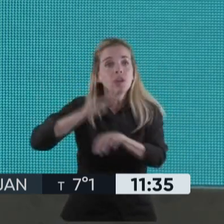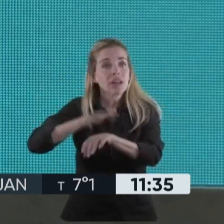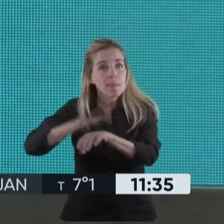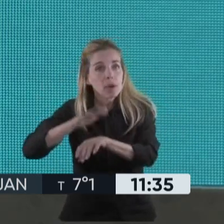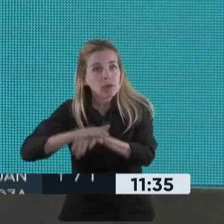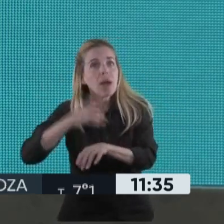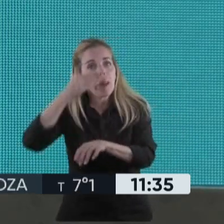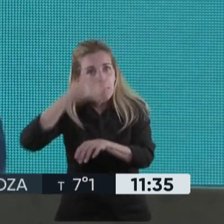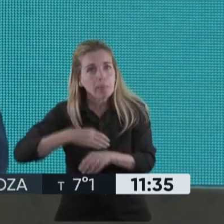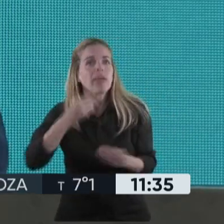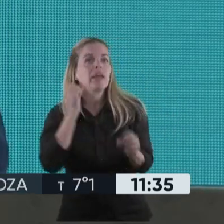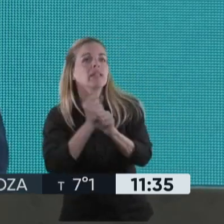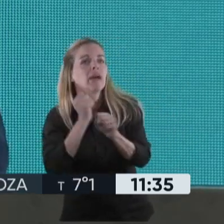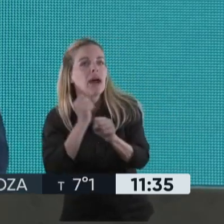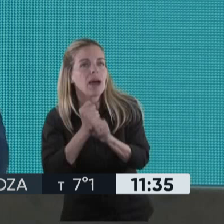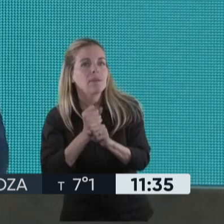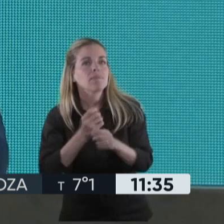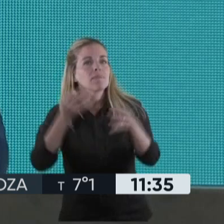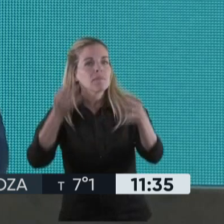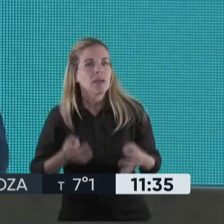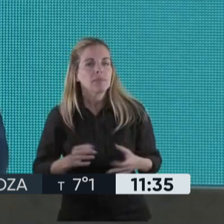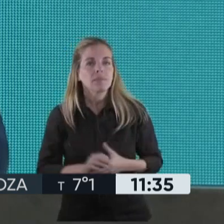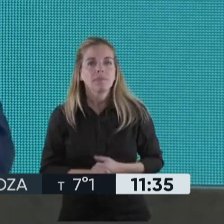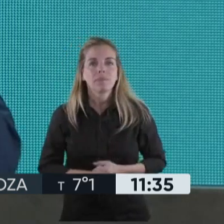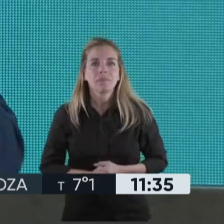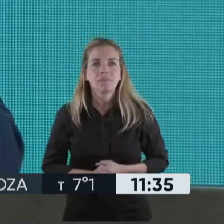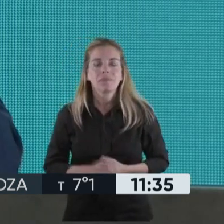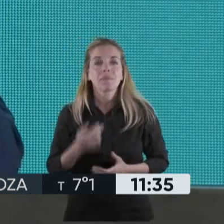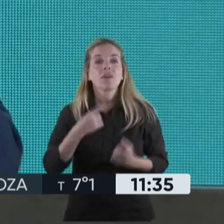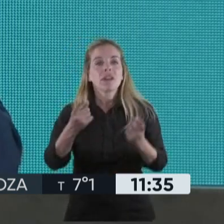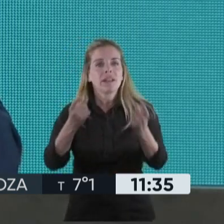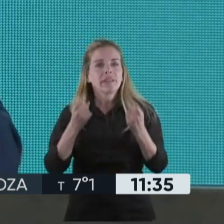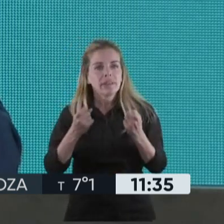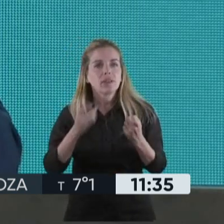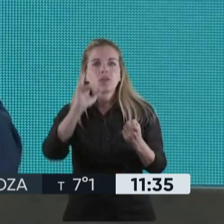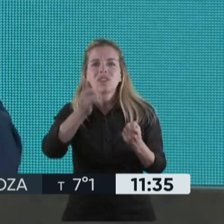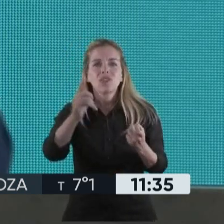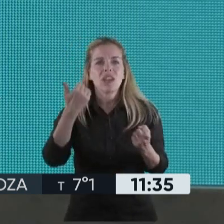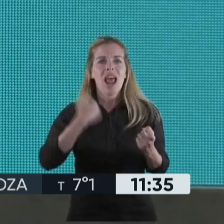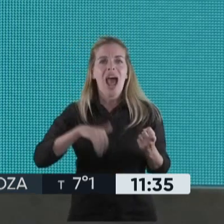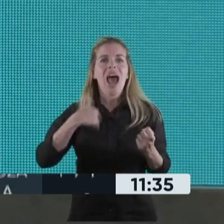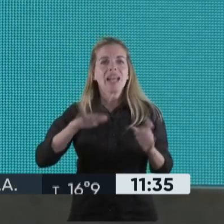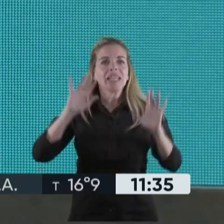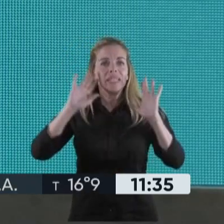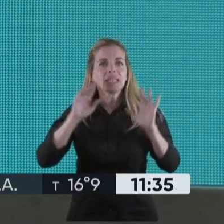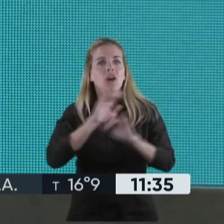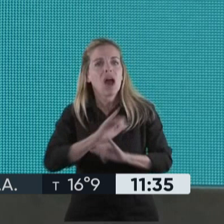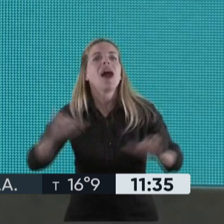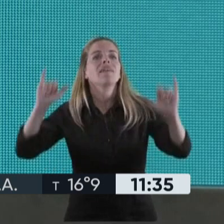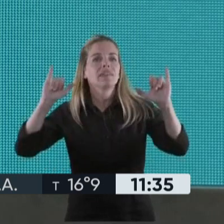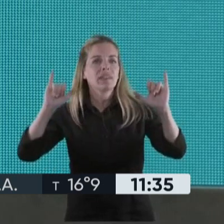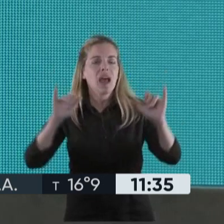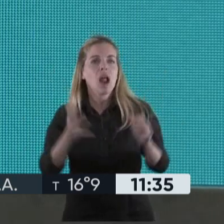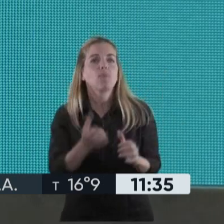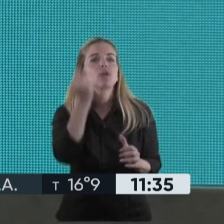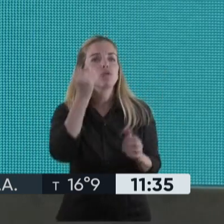y pintar las plantas. Yo necesito que la Argentina advierta la posibilidad que